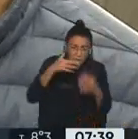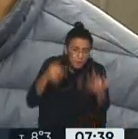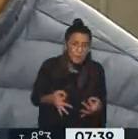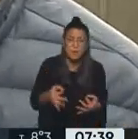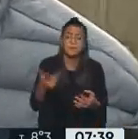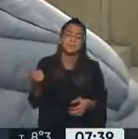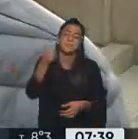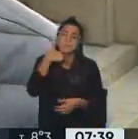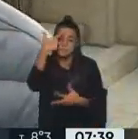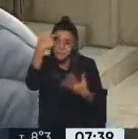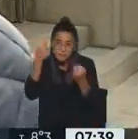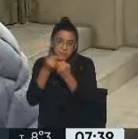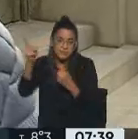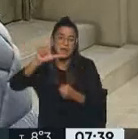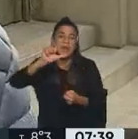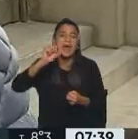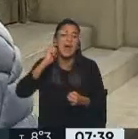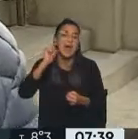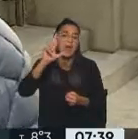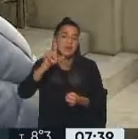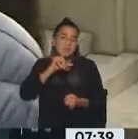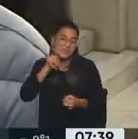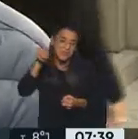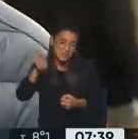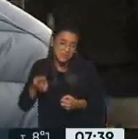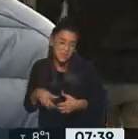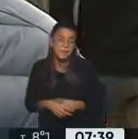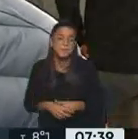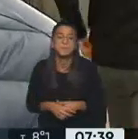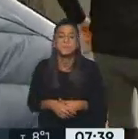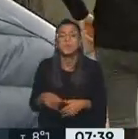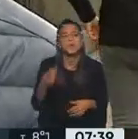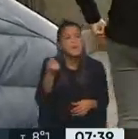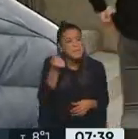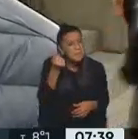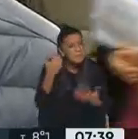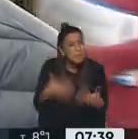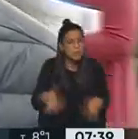pergeñada entre Mauricio Macri y Lagarde, y que hay que repetirlo, ¿no? Es mucha plata.